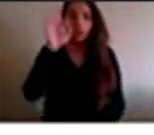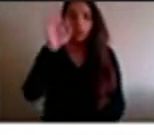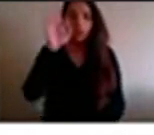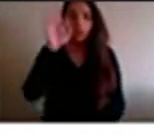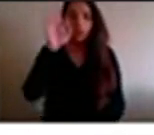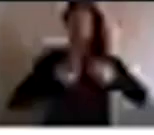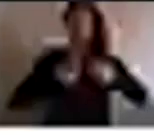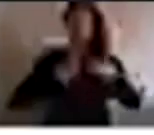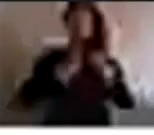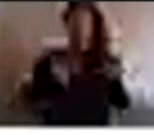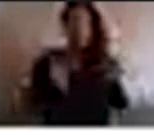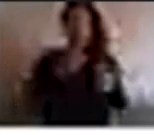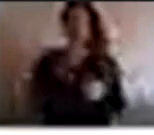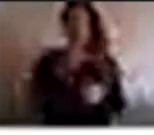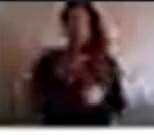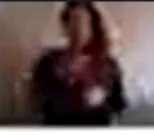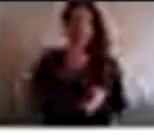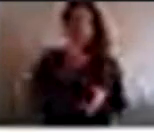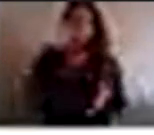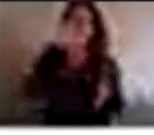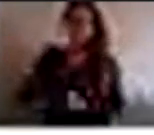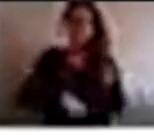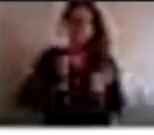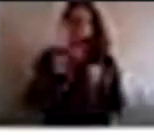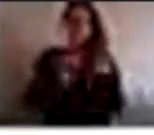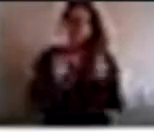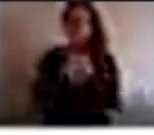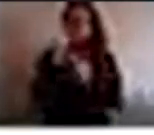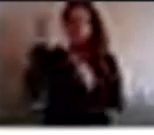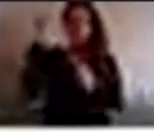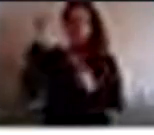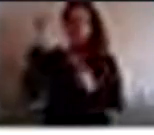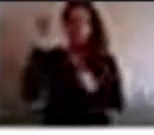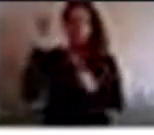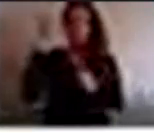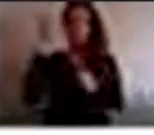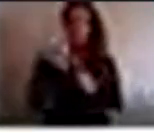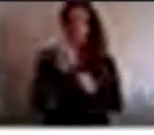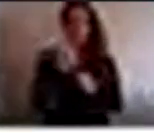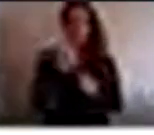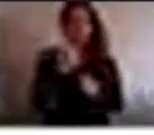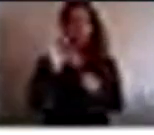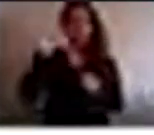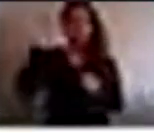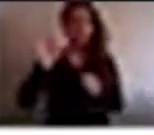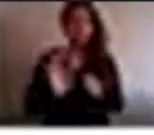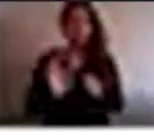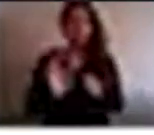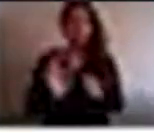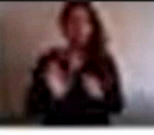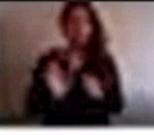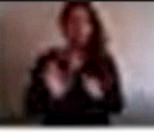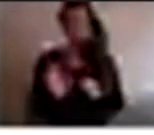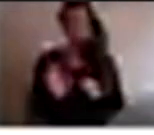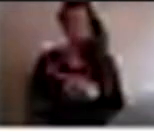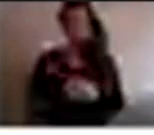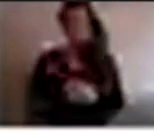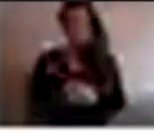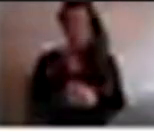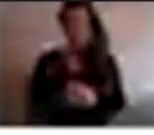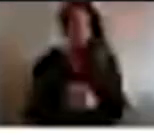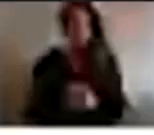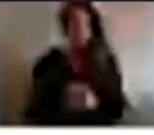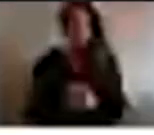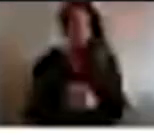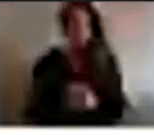tamaño de las entidades del Estado, las plantas de personal es de 1.285.000 cargos, apenas personas,